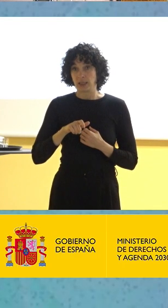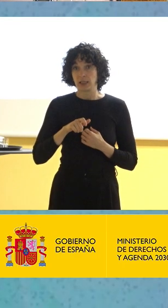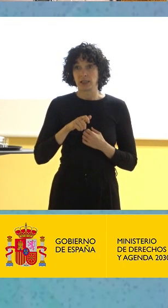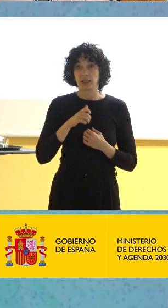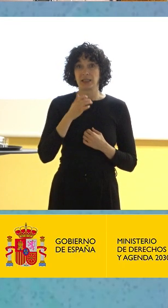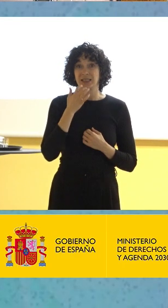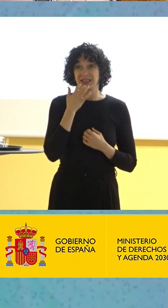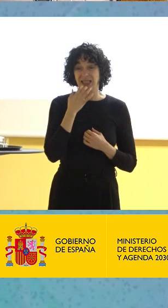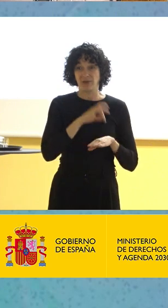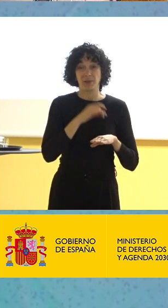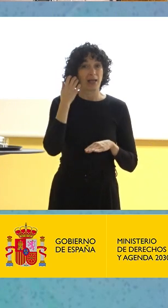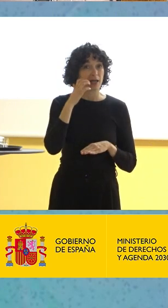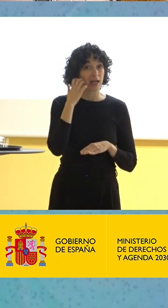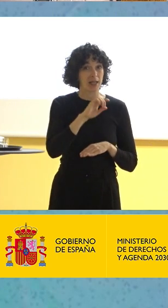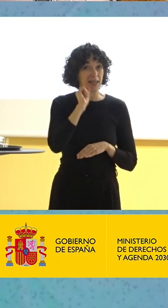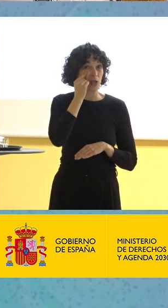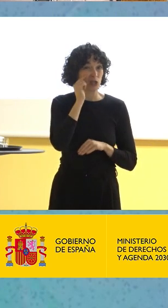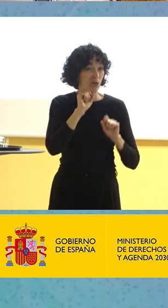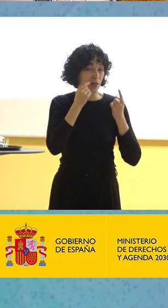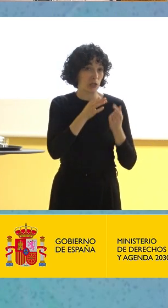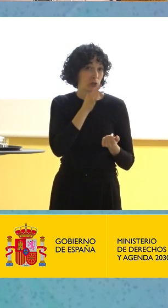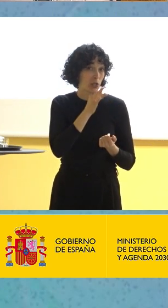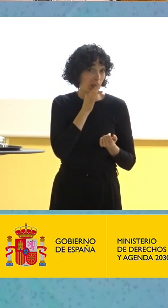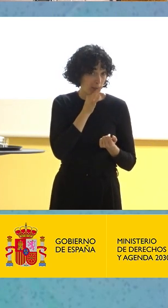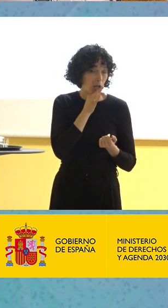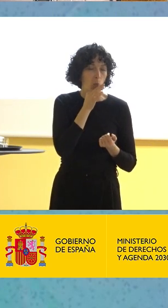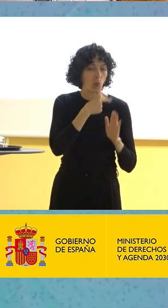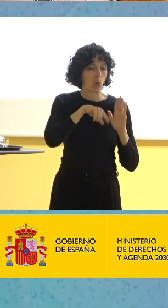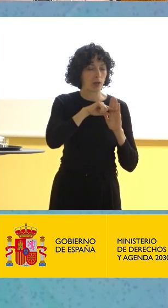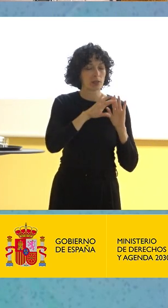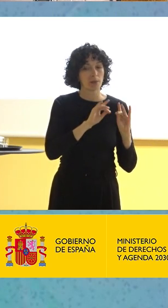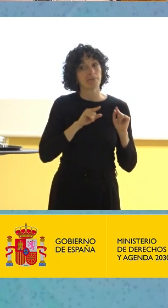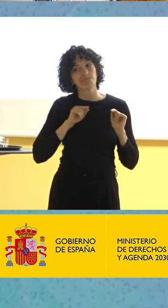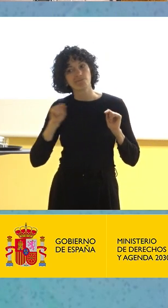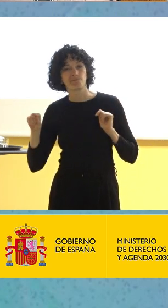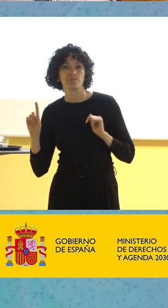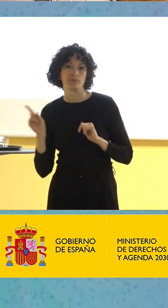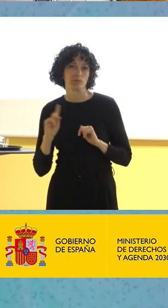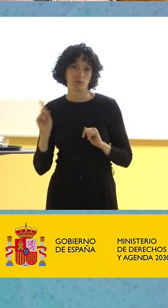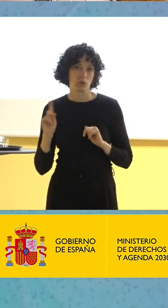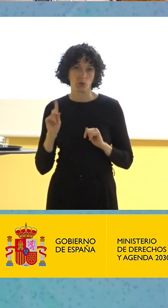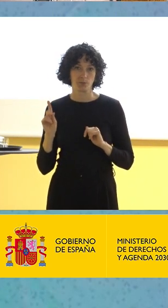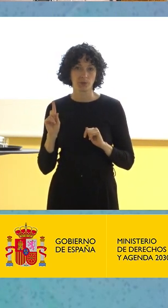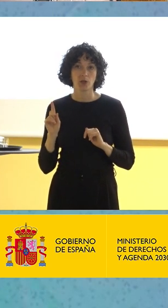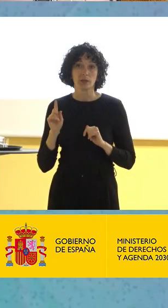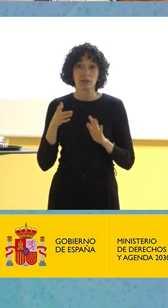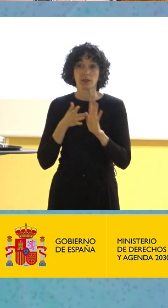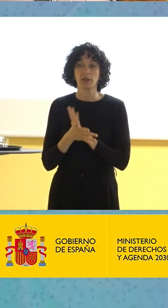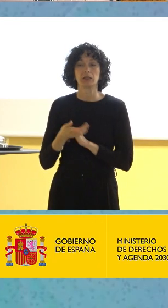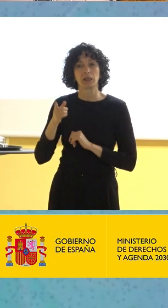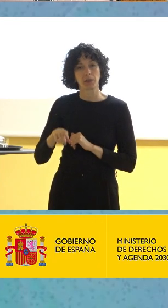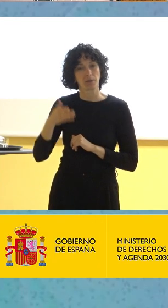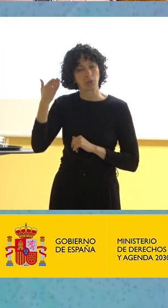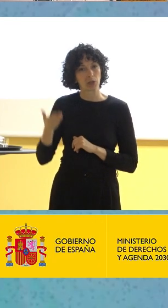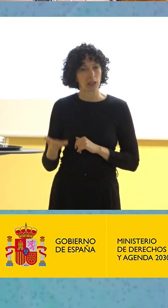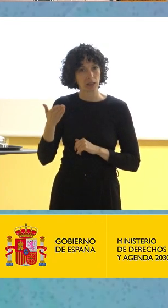sin un diagnóstico todavía confirmado, el REER no tiene esta categoría dentro de sus 29 enfermedades raras incluidas, por lo cual también sería